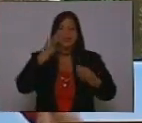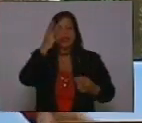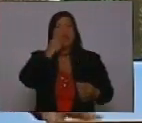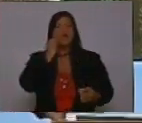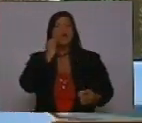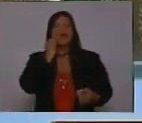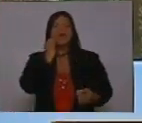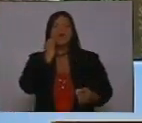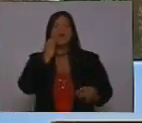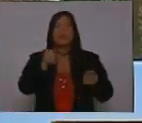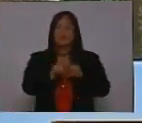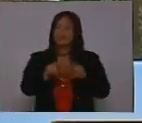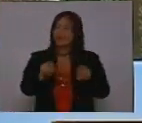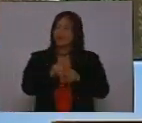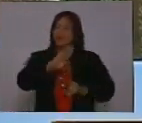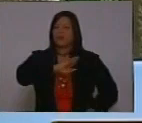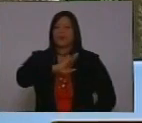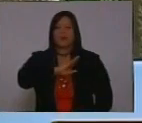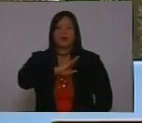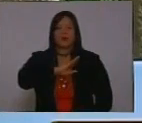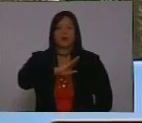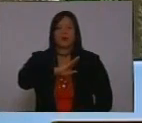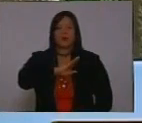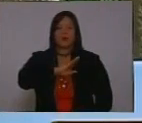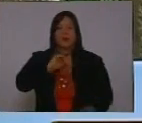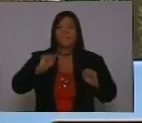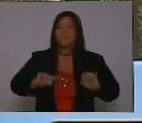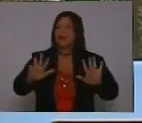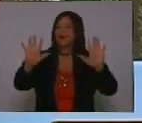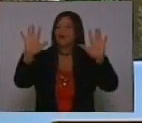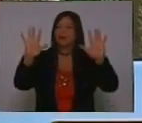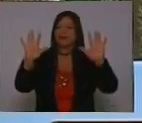juventud, que es esta edad maravillosa.